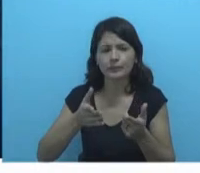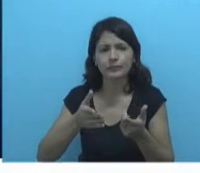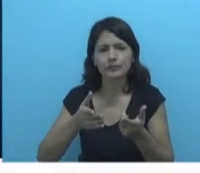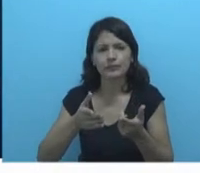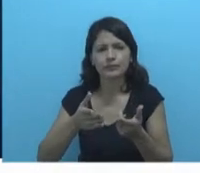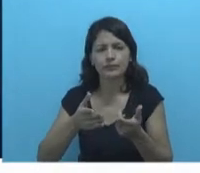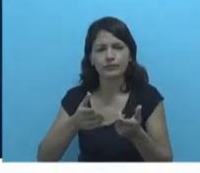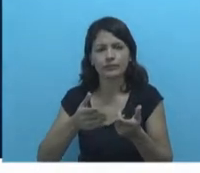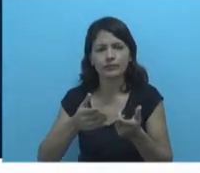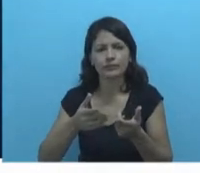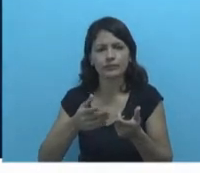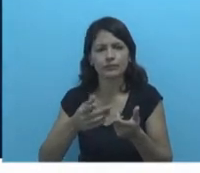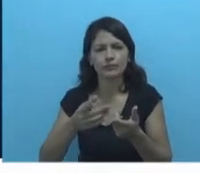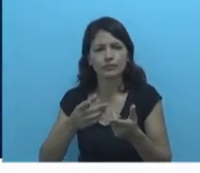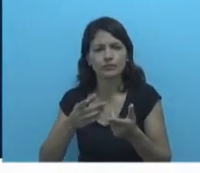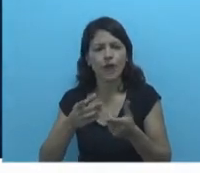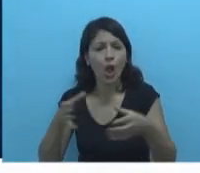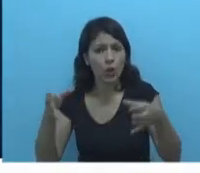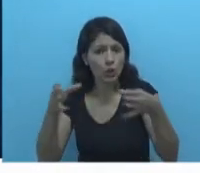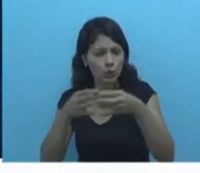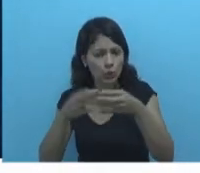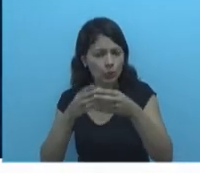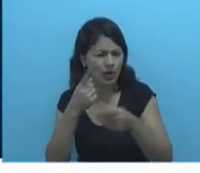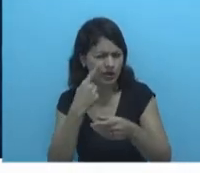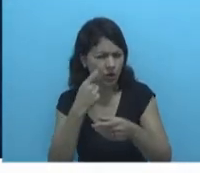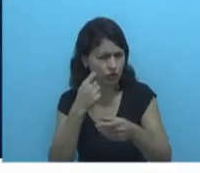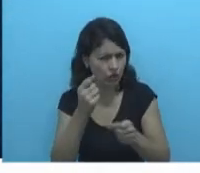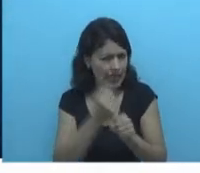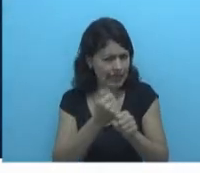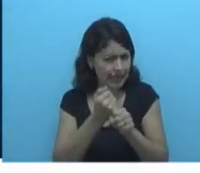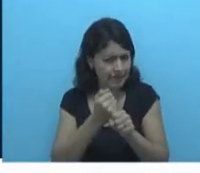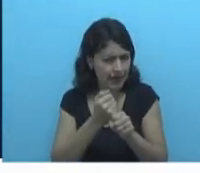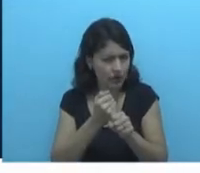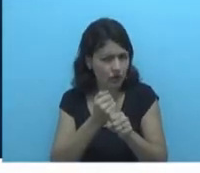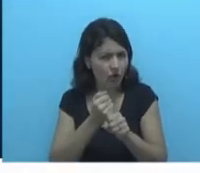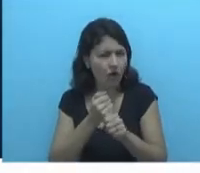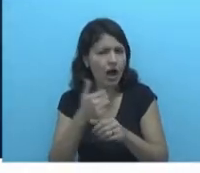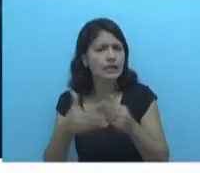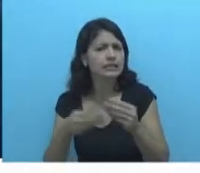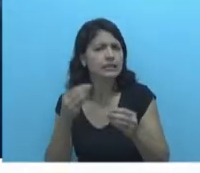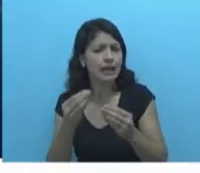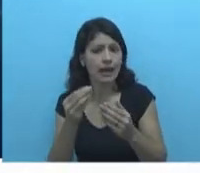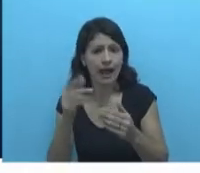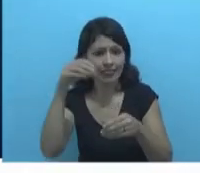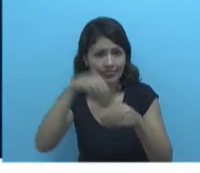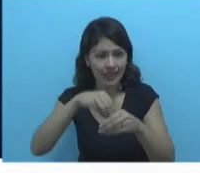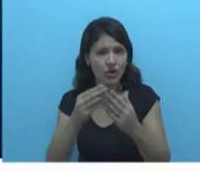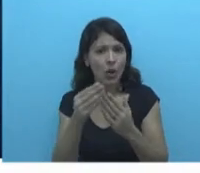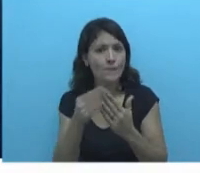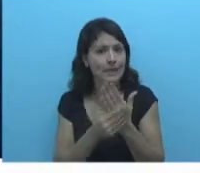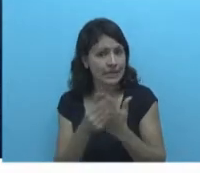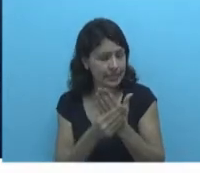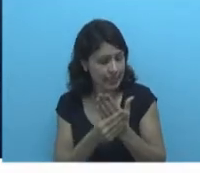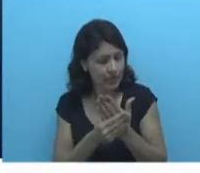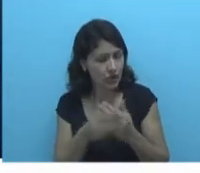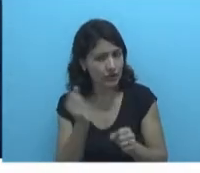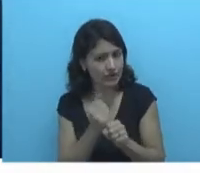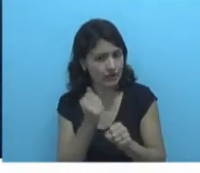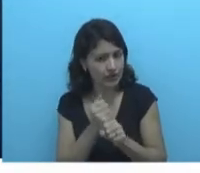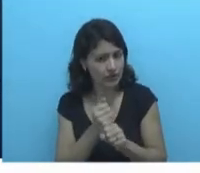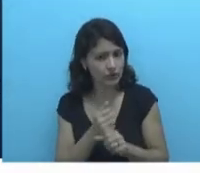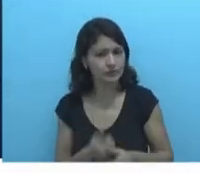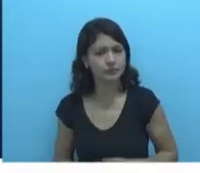el funcionamiento del observatorio laboral dentro del ámbito del Ministerio de Trabajo, Empleo y Seguridad Social.